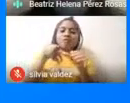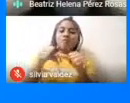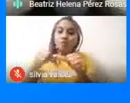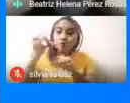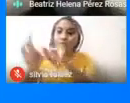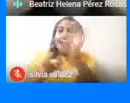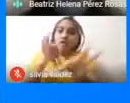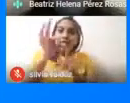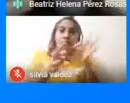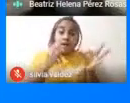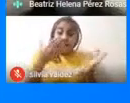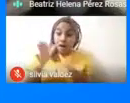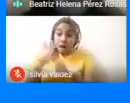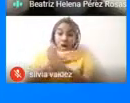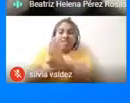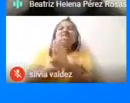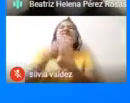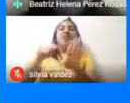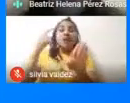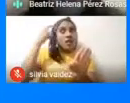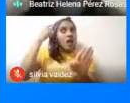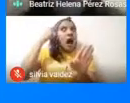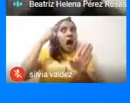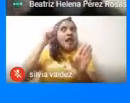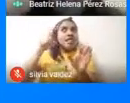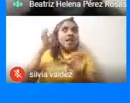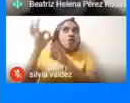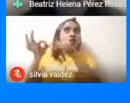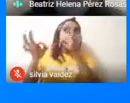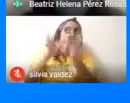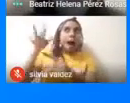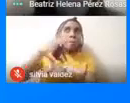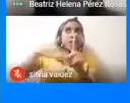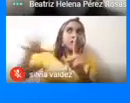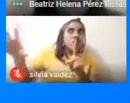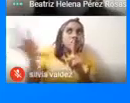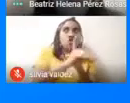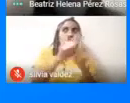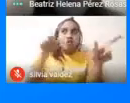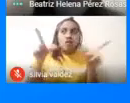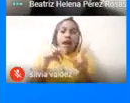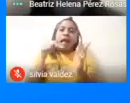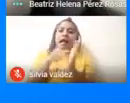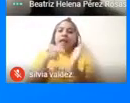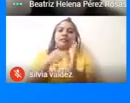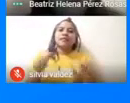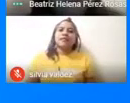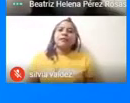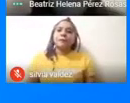puede planificarse sin pensarse en que debe ser sostenible. Siguiente.